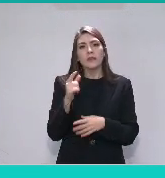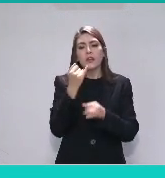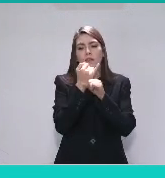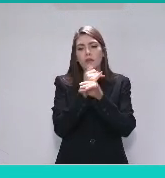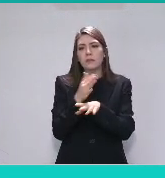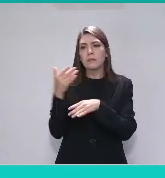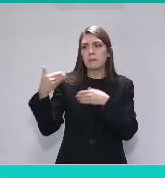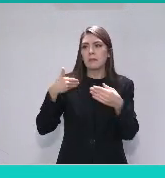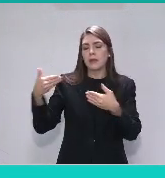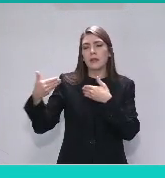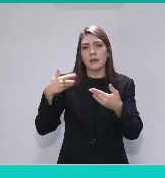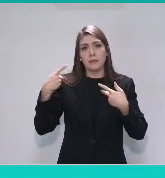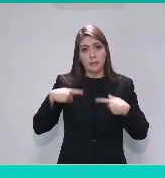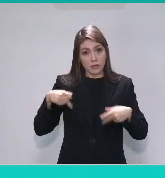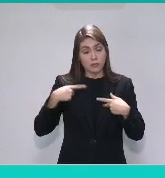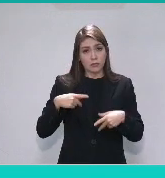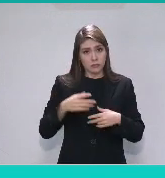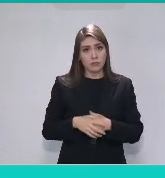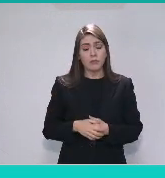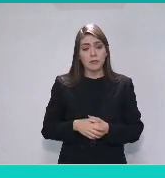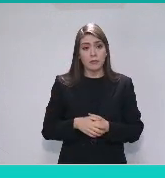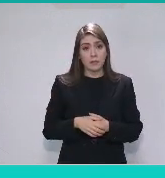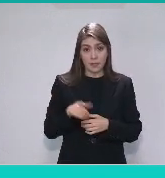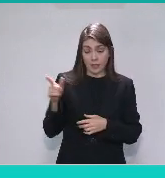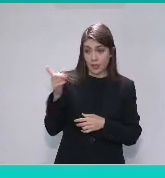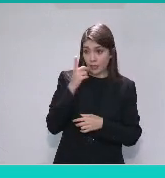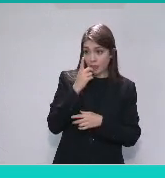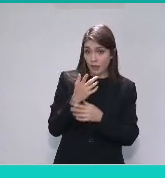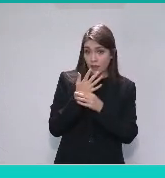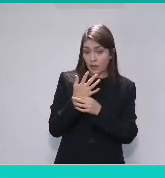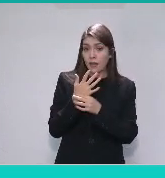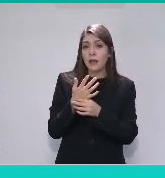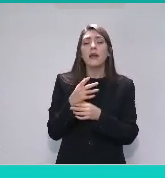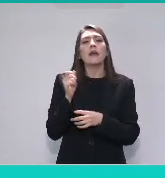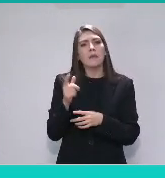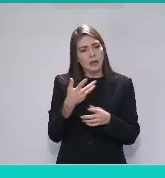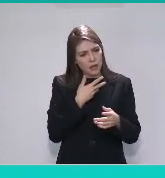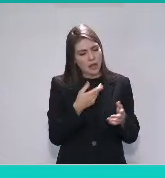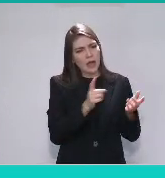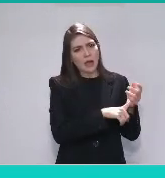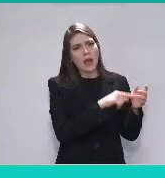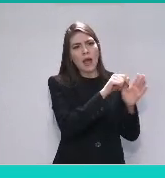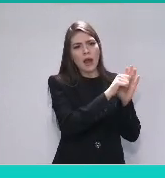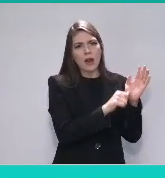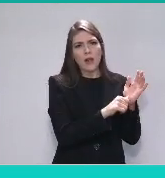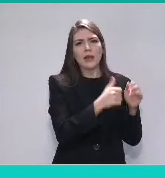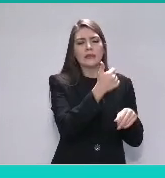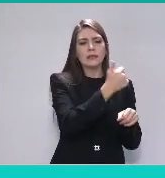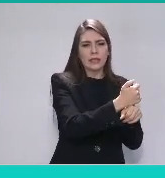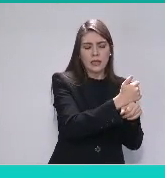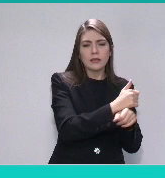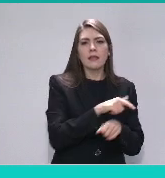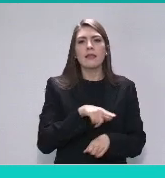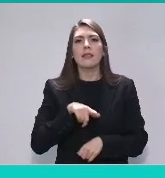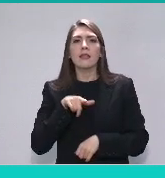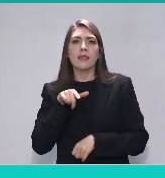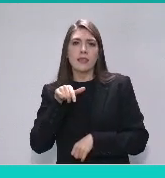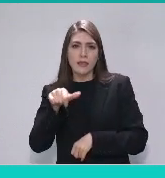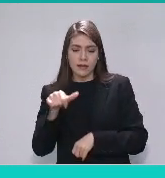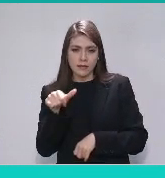es preciso que se tenga en consideración lo que disponen los artículos 6º y 16 de la constitución